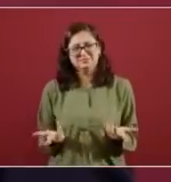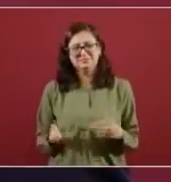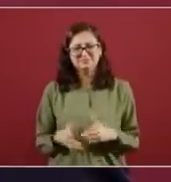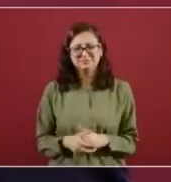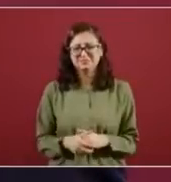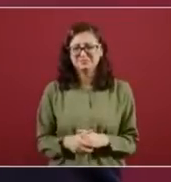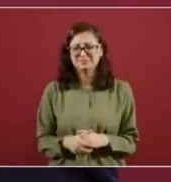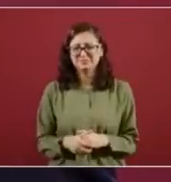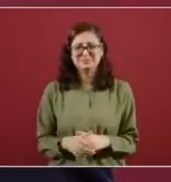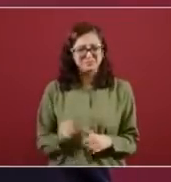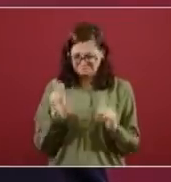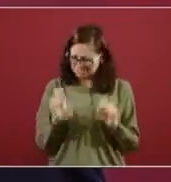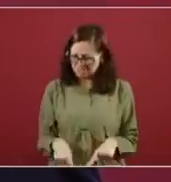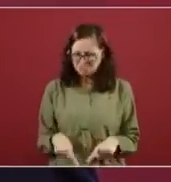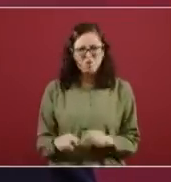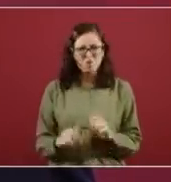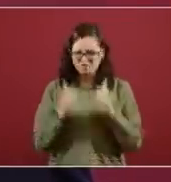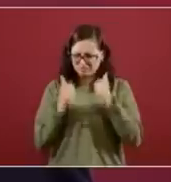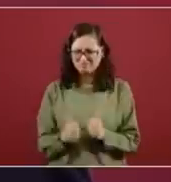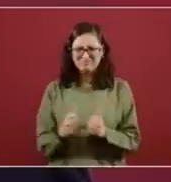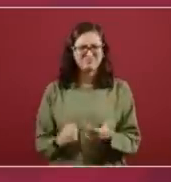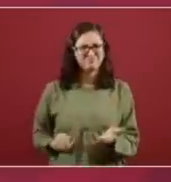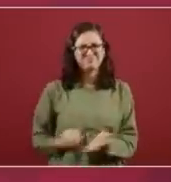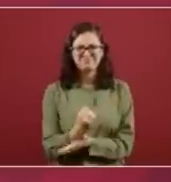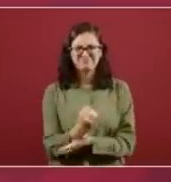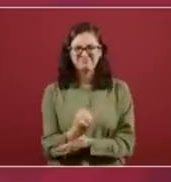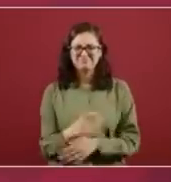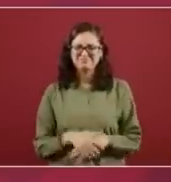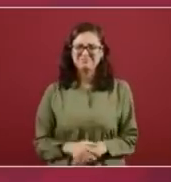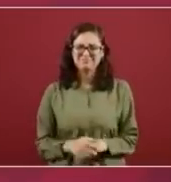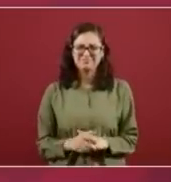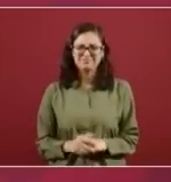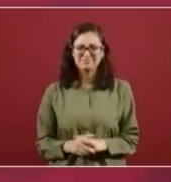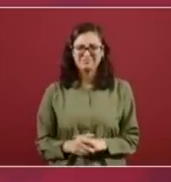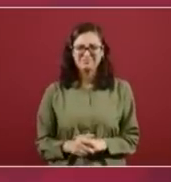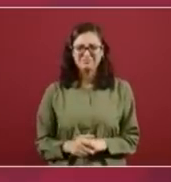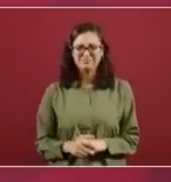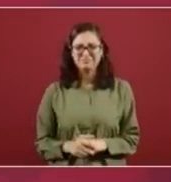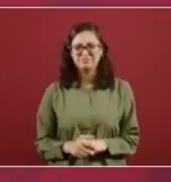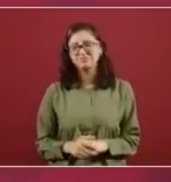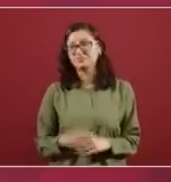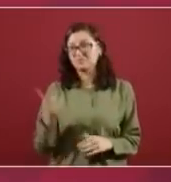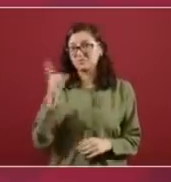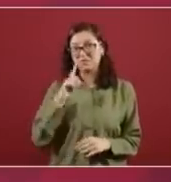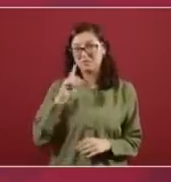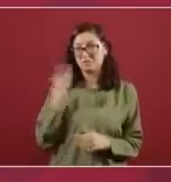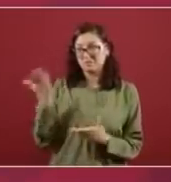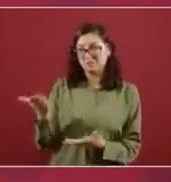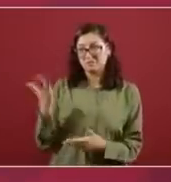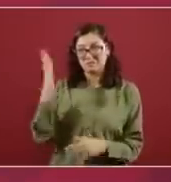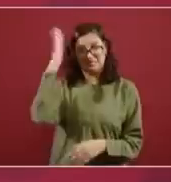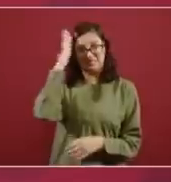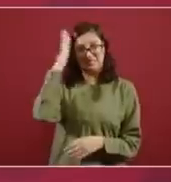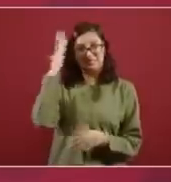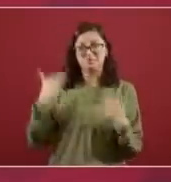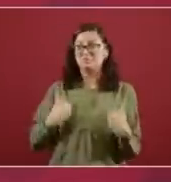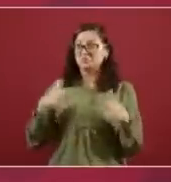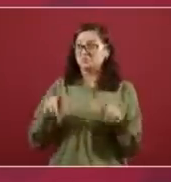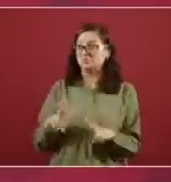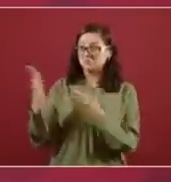de ahí no nos movemos en la señora bachelet es